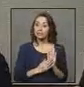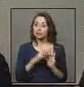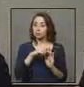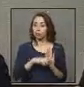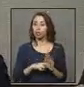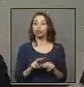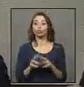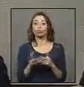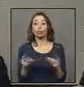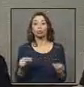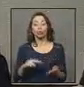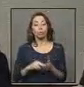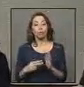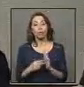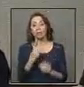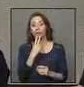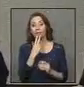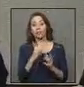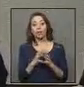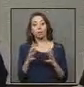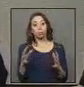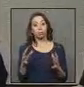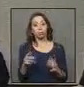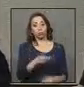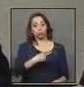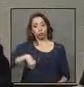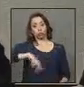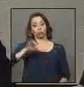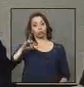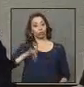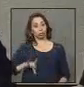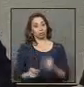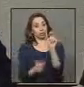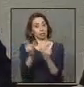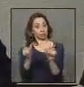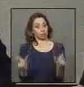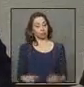que efectivamente están viviendo muchos de nuestros compatriotas.